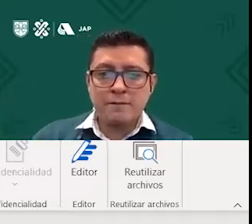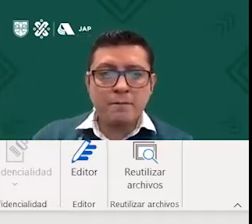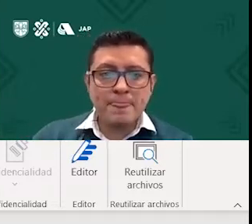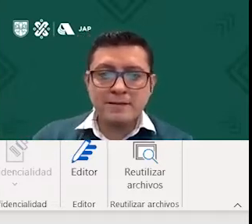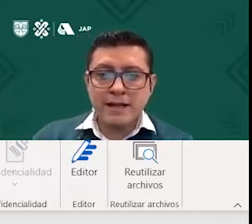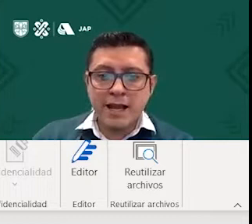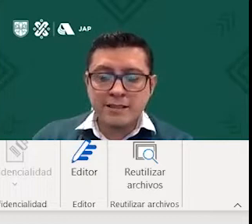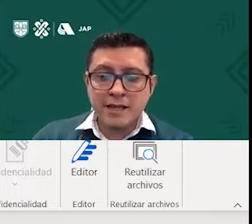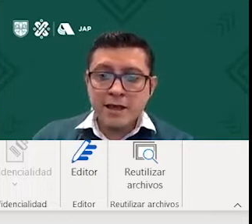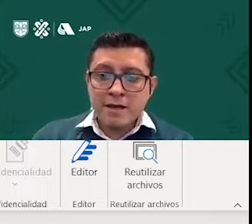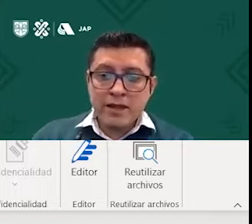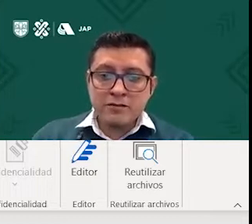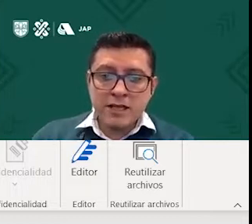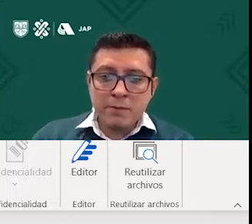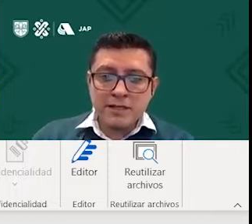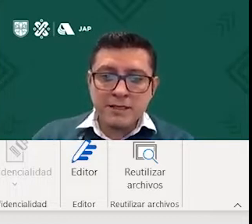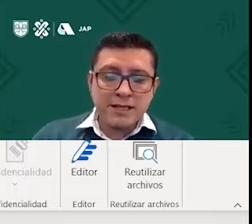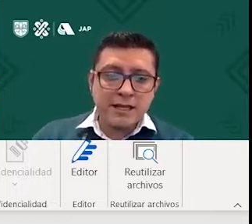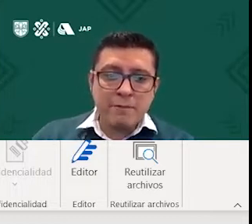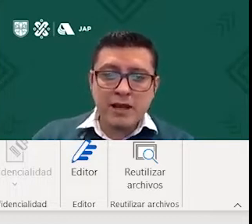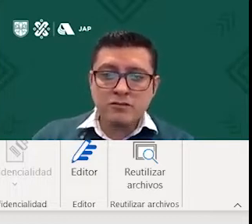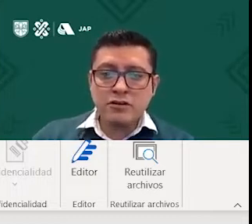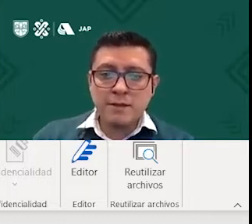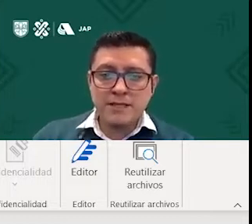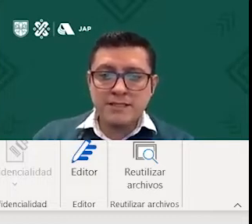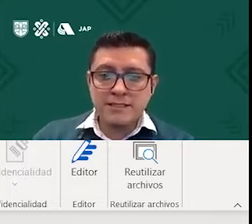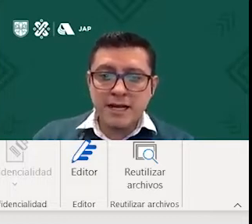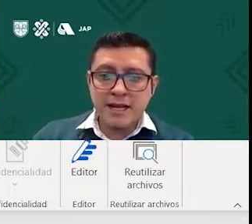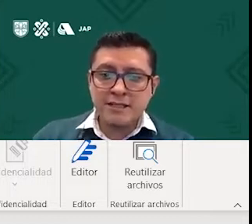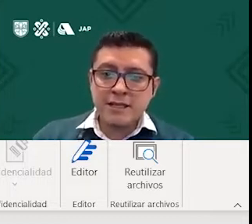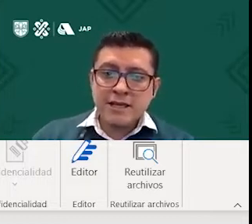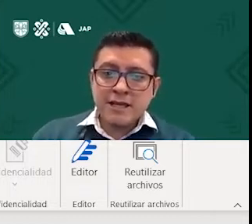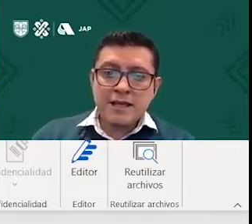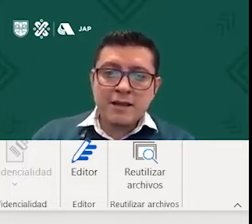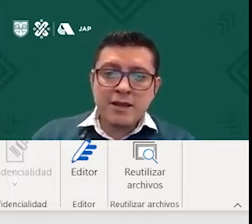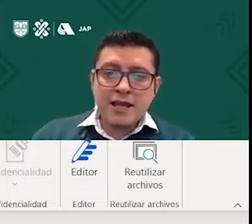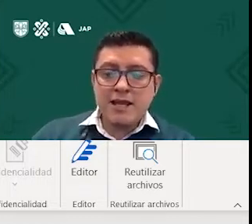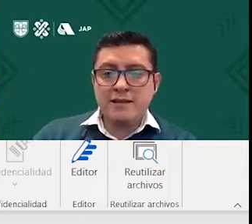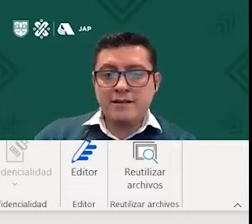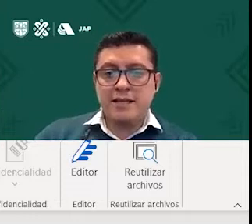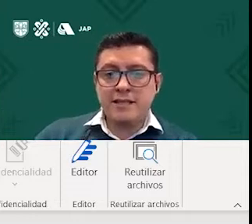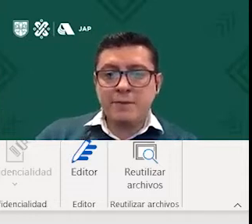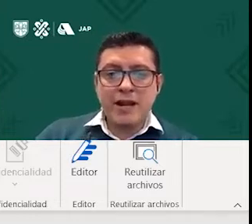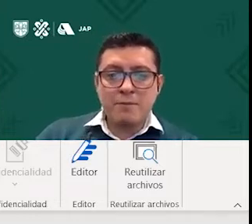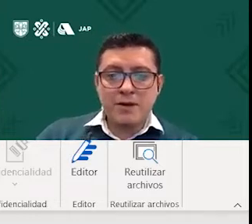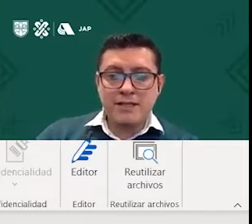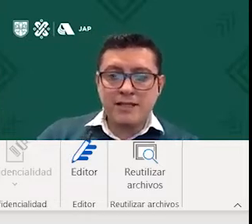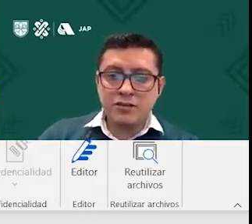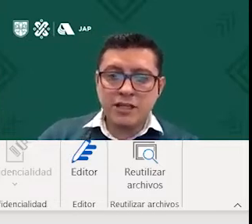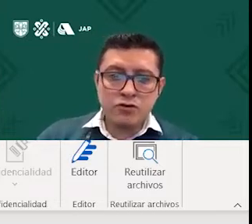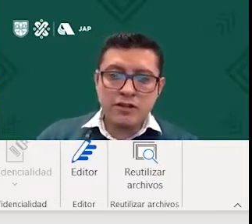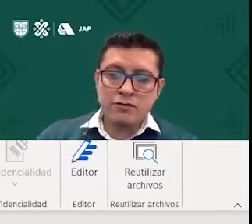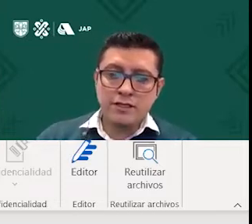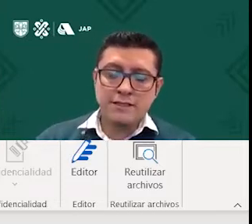de estar el acta pero siempre si tener la precaución de precisar que es que debe de ser para la